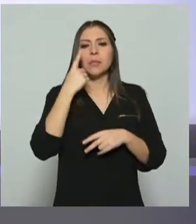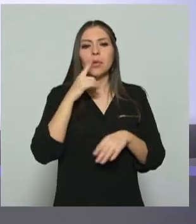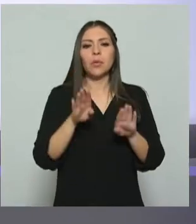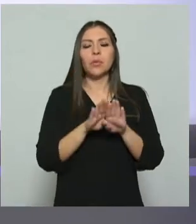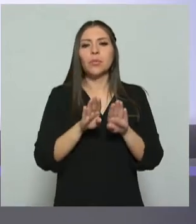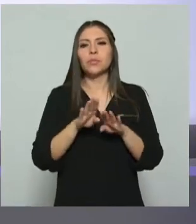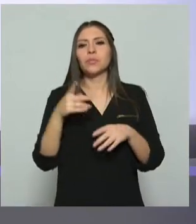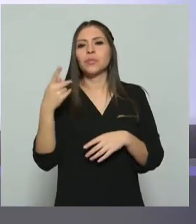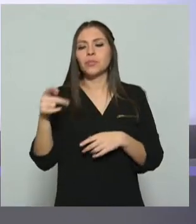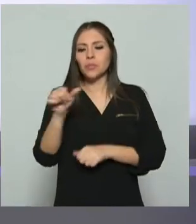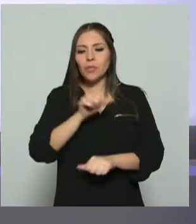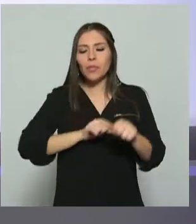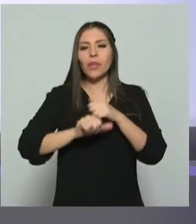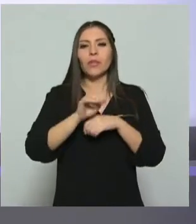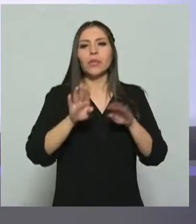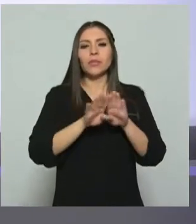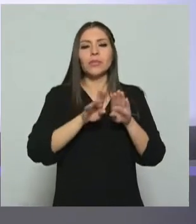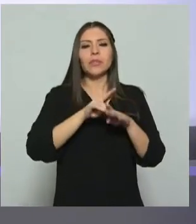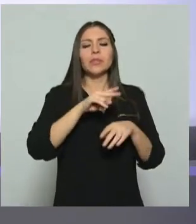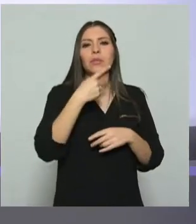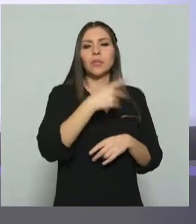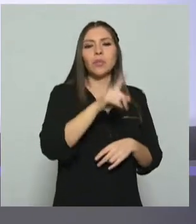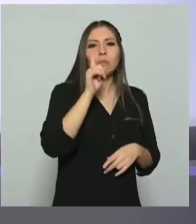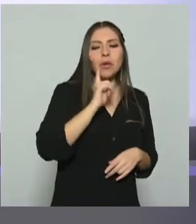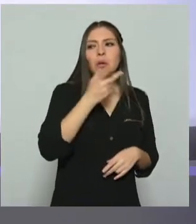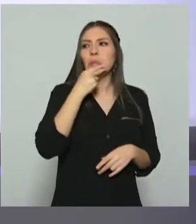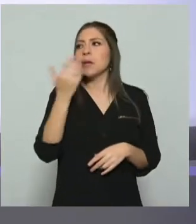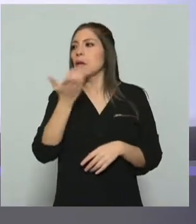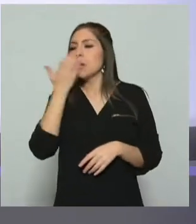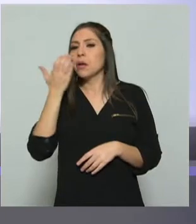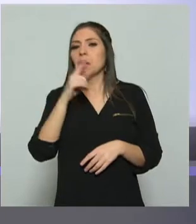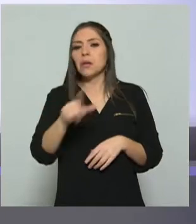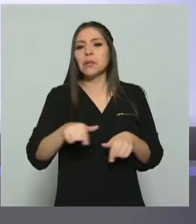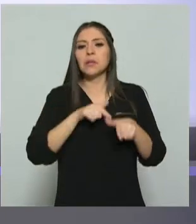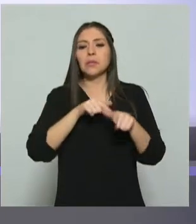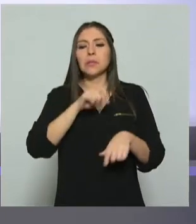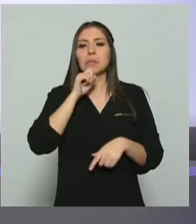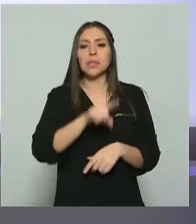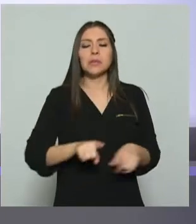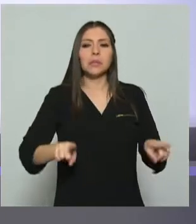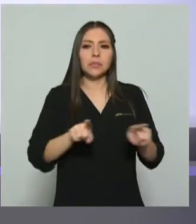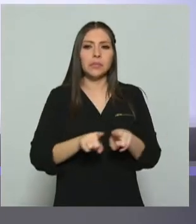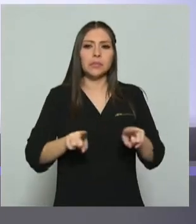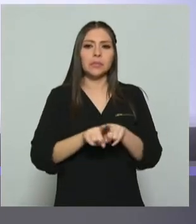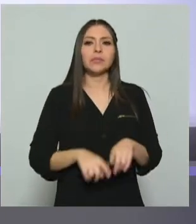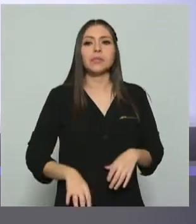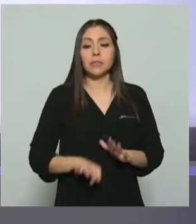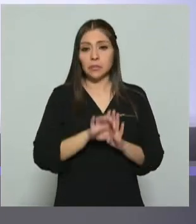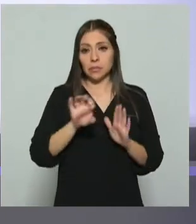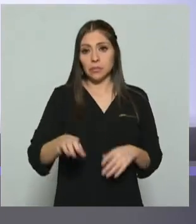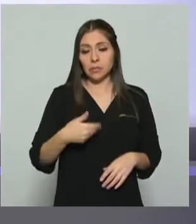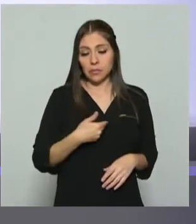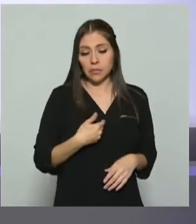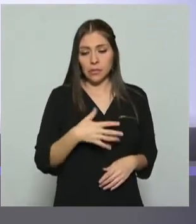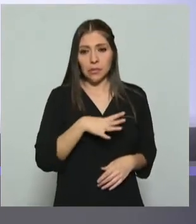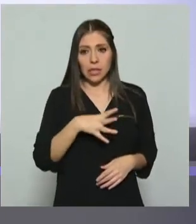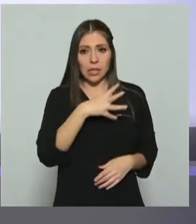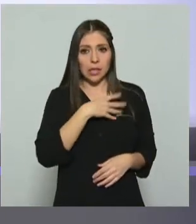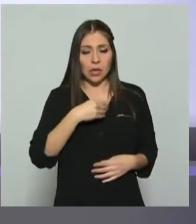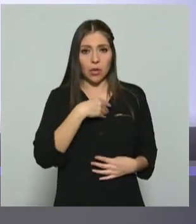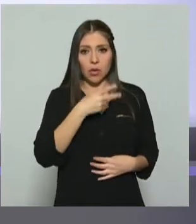género, derivados de la naturalización de la violencia, vamos a seguir en las mismas plataformas. Por ejemplo, yo tengo un hijo y se lo he dicho